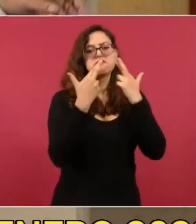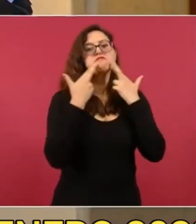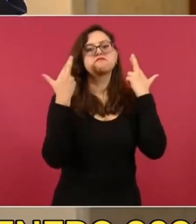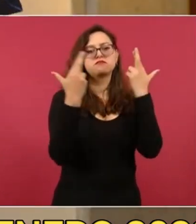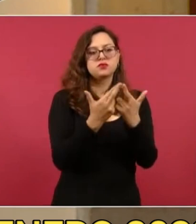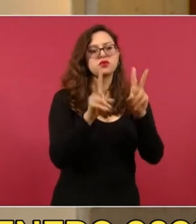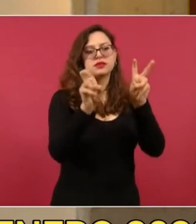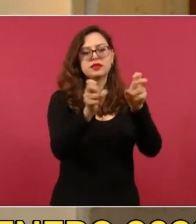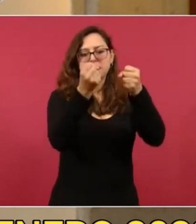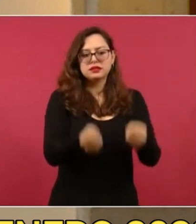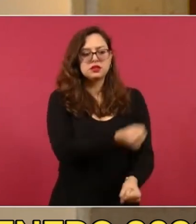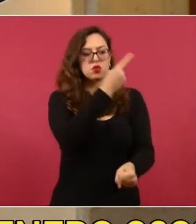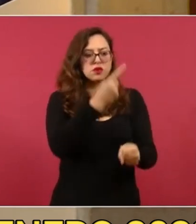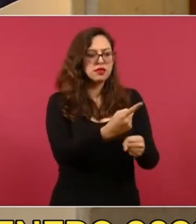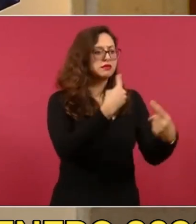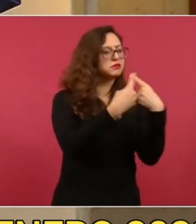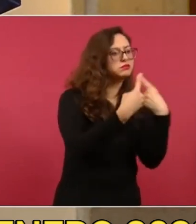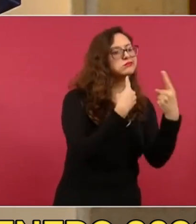y se le da importancia